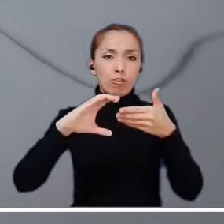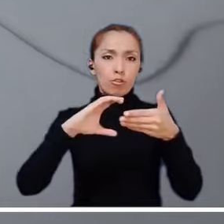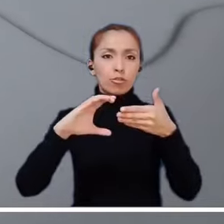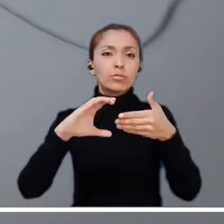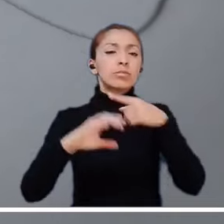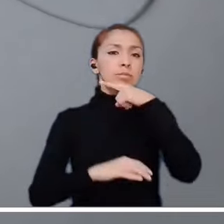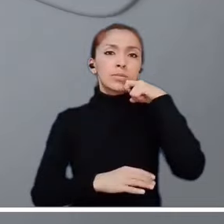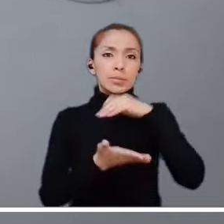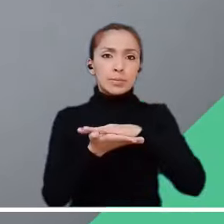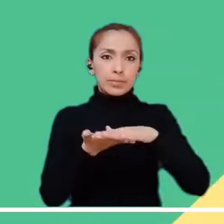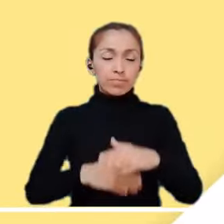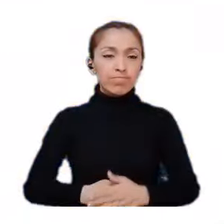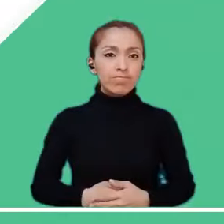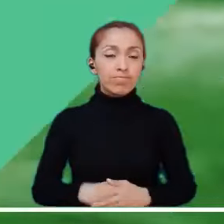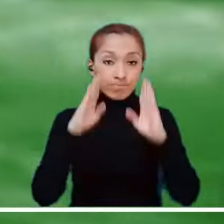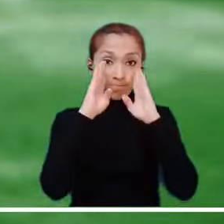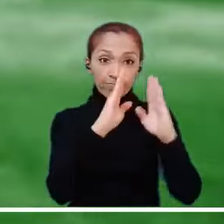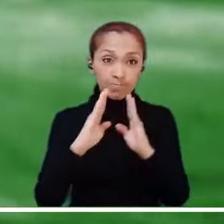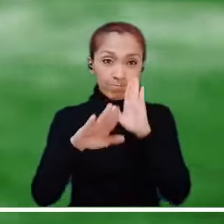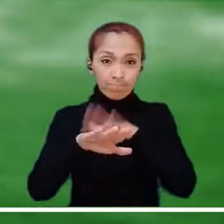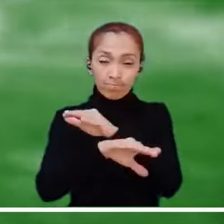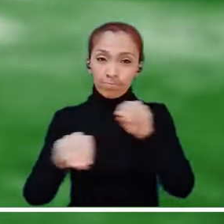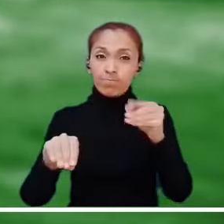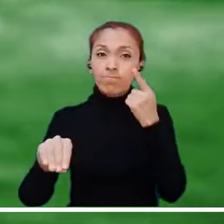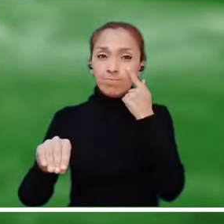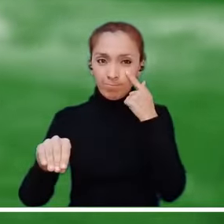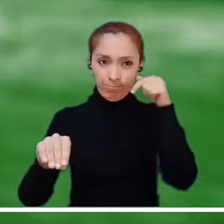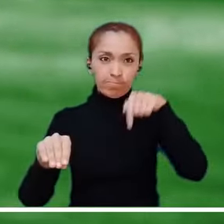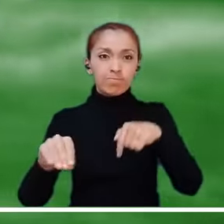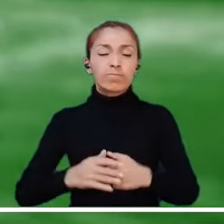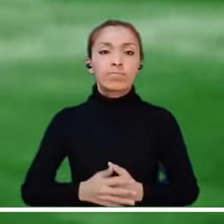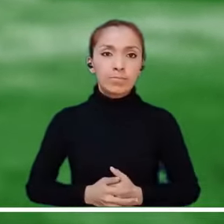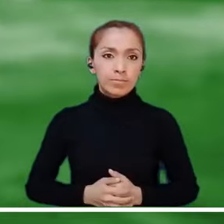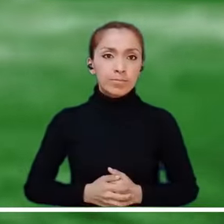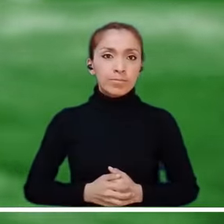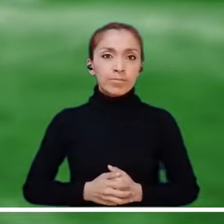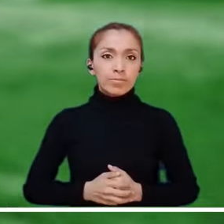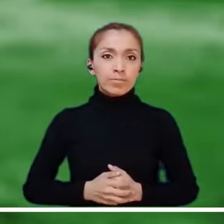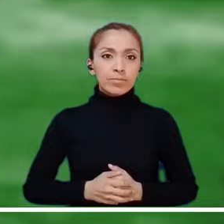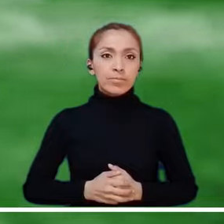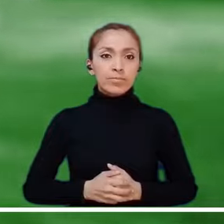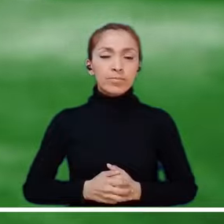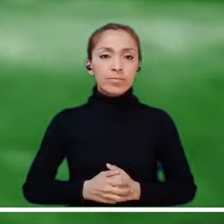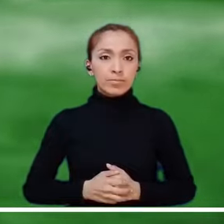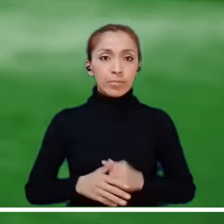tiempo seco. Mucha atención a las alertas que se mantienen activas.